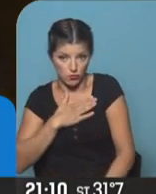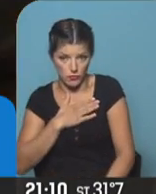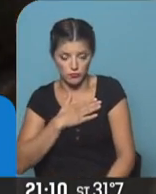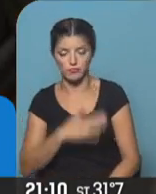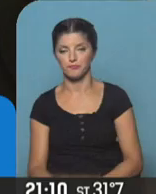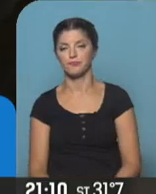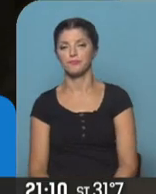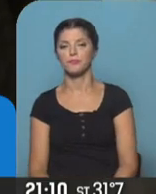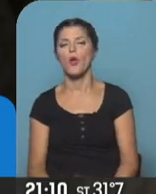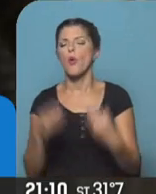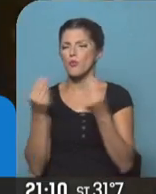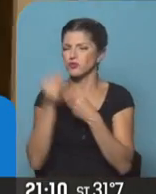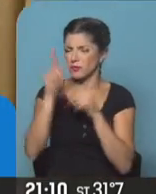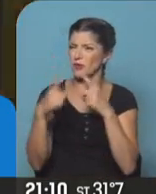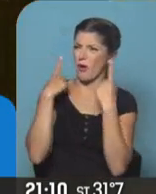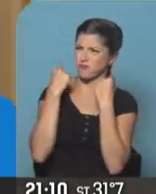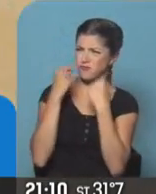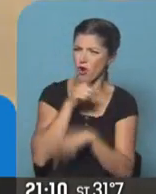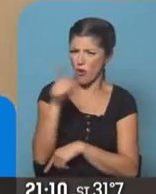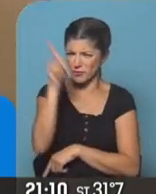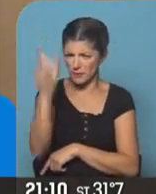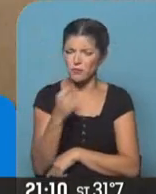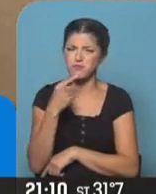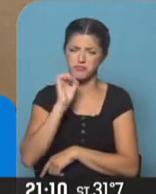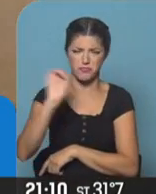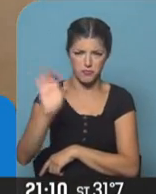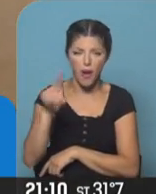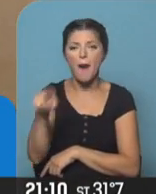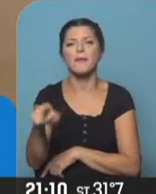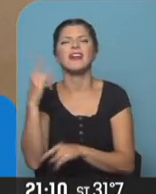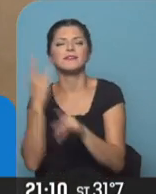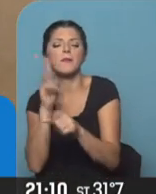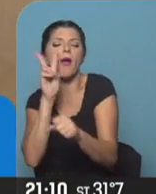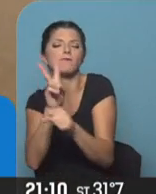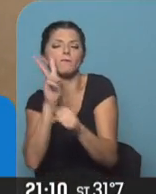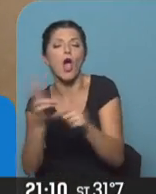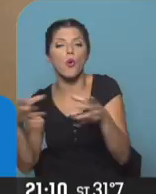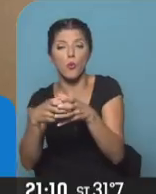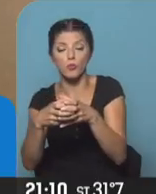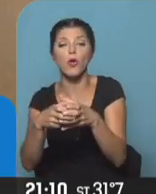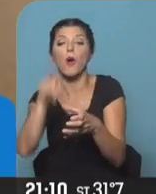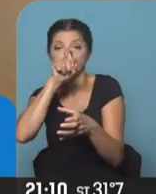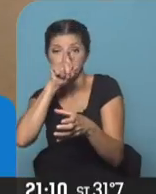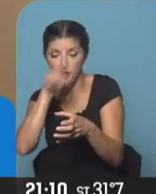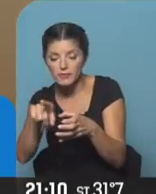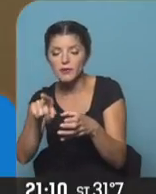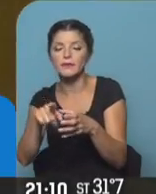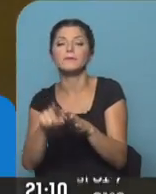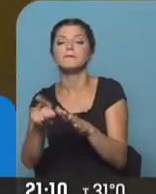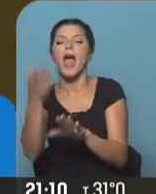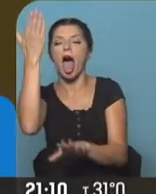Cuestionado por favorecer presuntamente los intereses de los fondos buitre, Griesa recién falló en contra de la